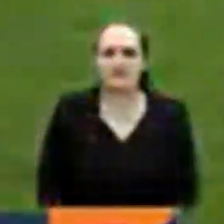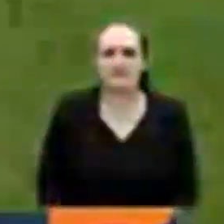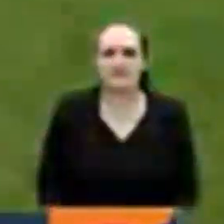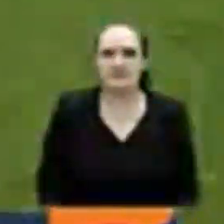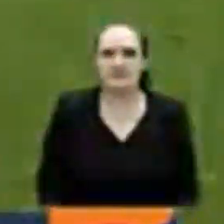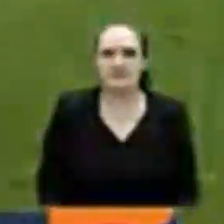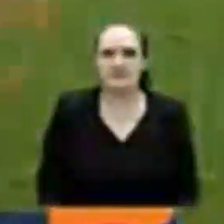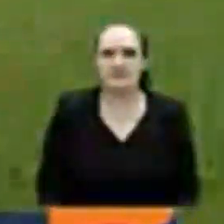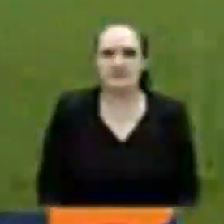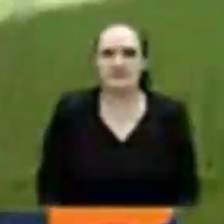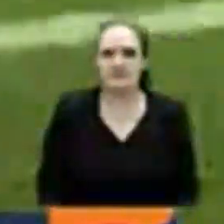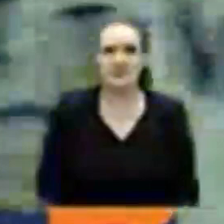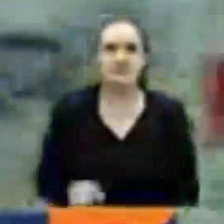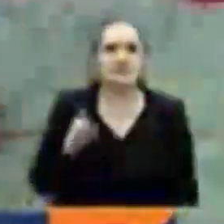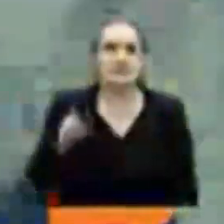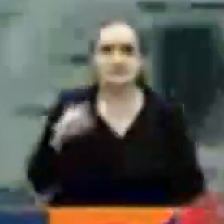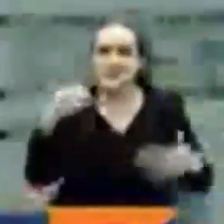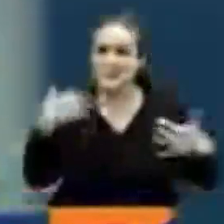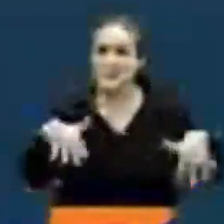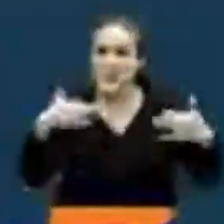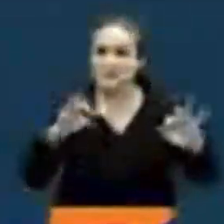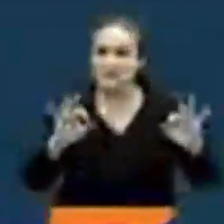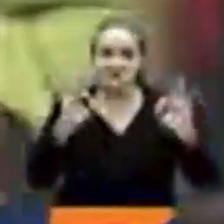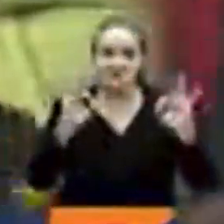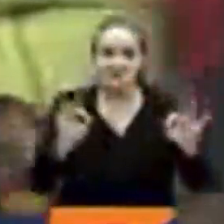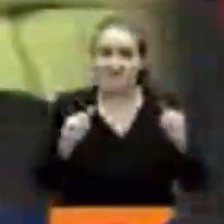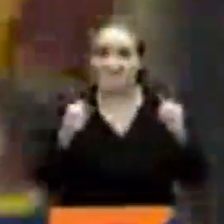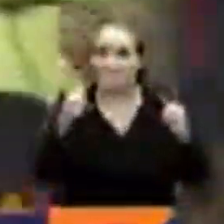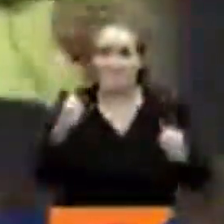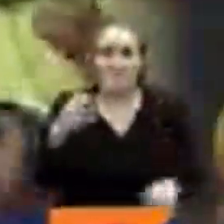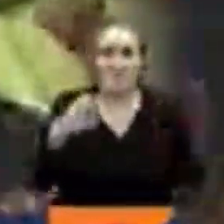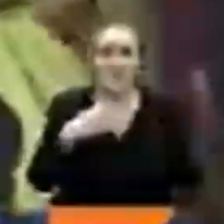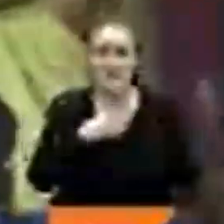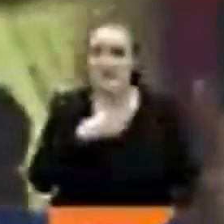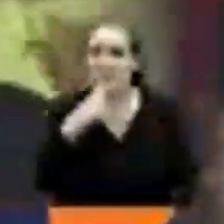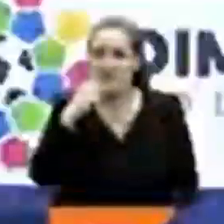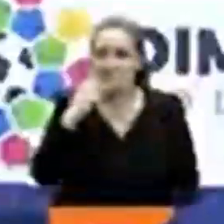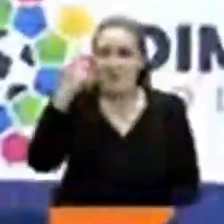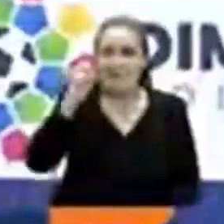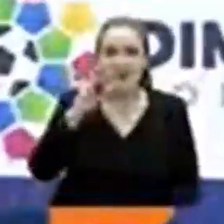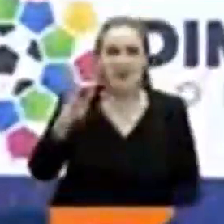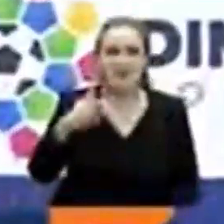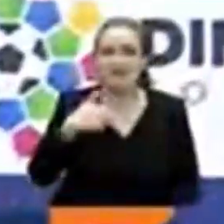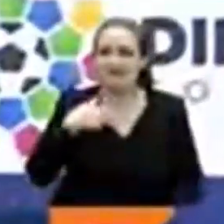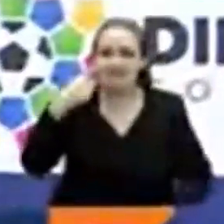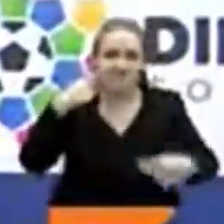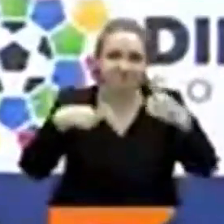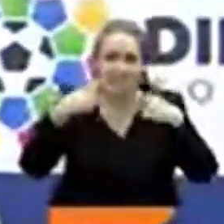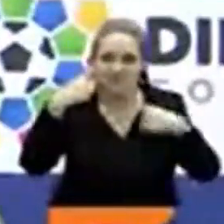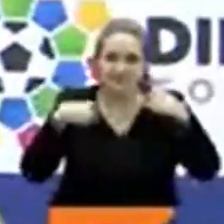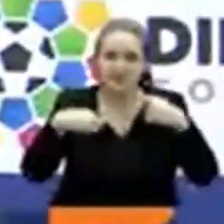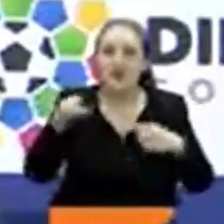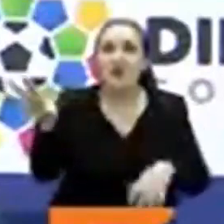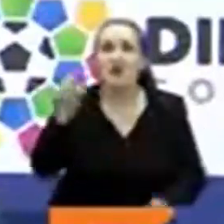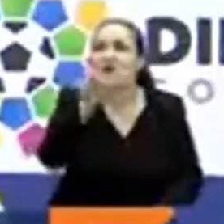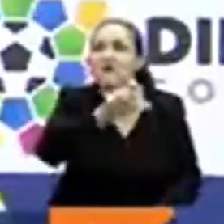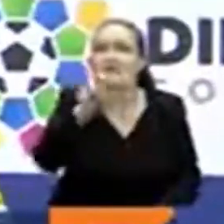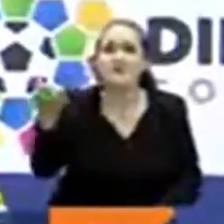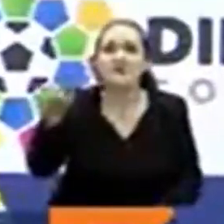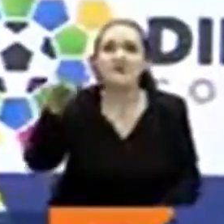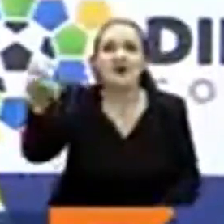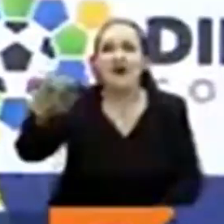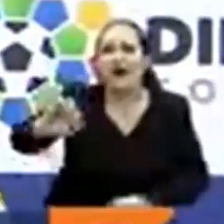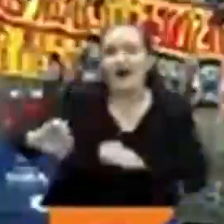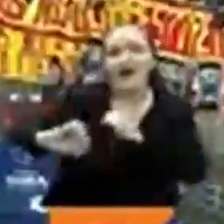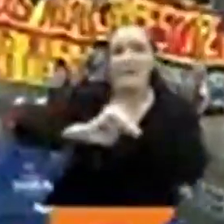Un cobro que cambió la historia de un club. Esa es para mi gente en el Tapao, en Córdoba, en Montería. A mi gente que me ha creído